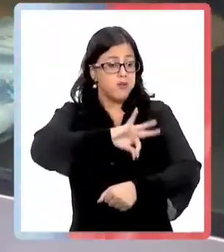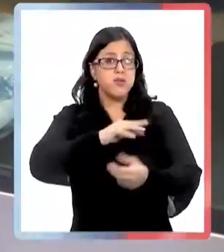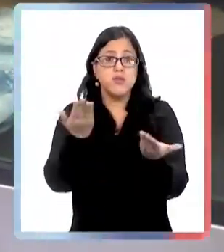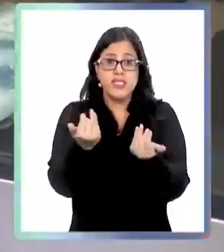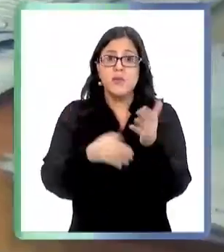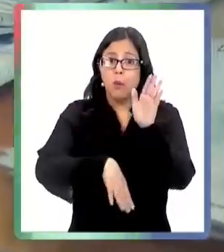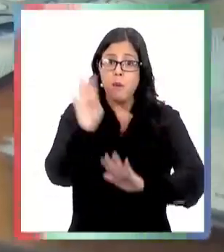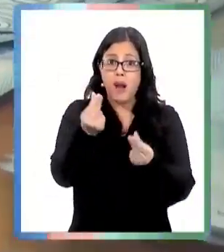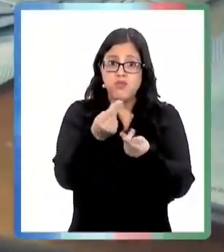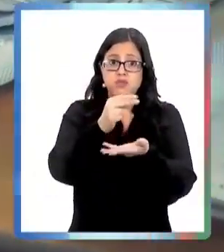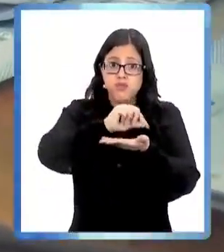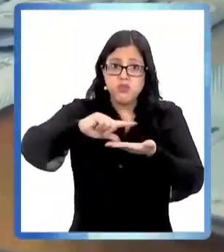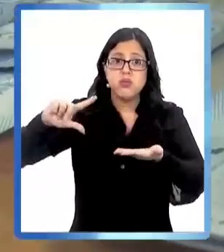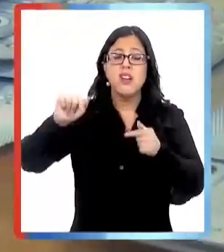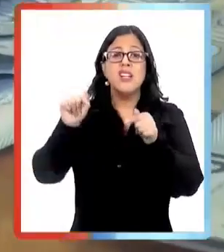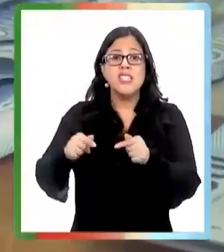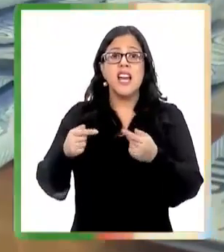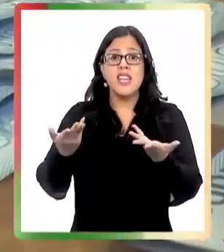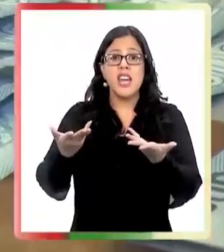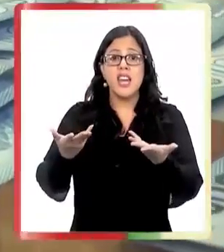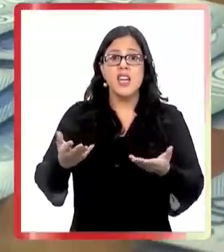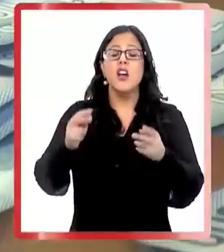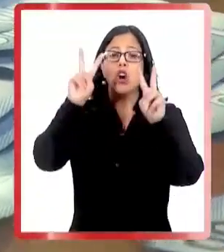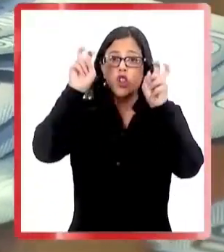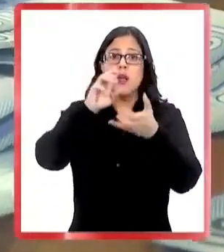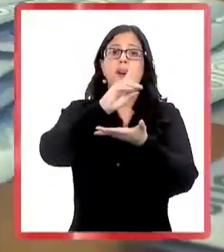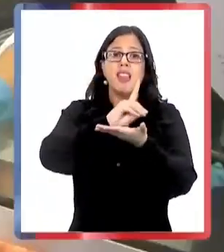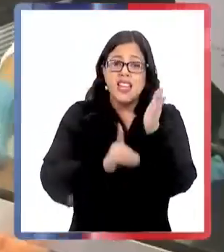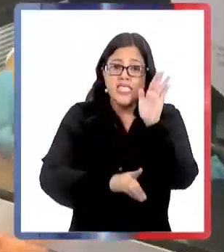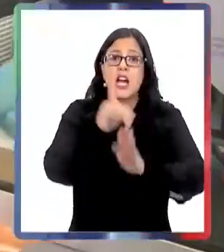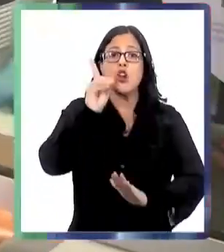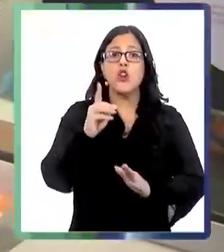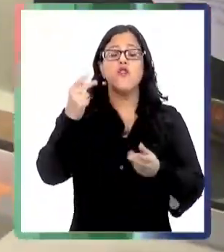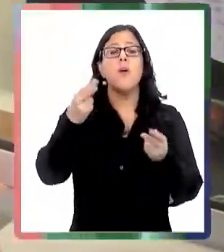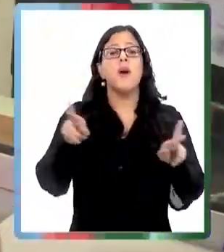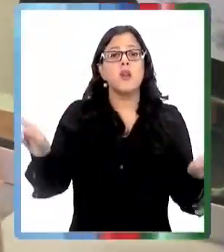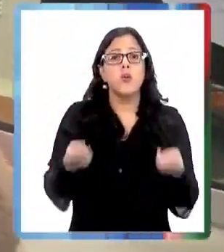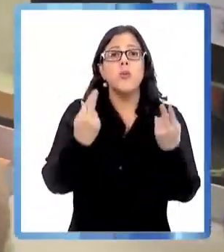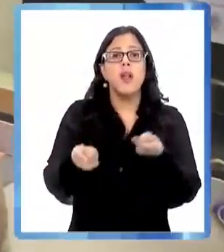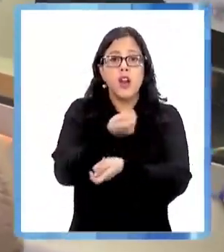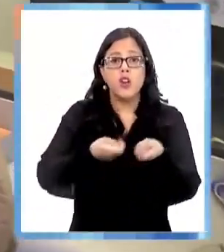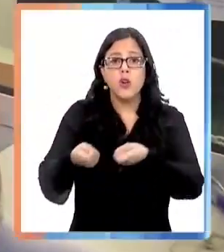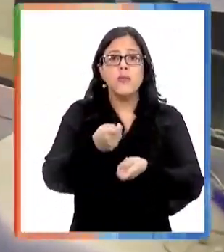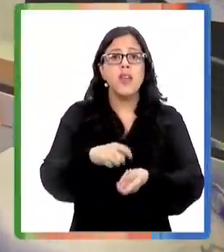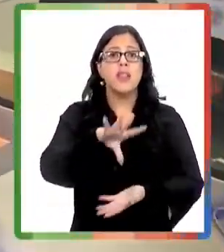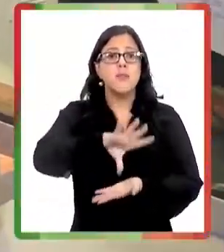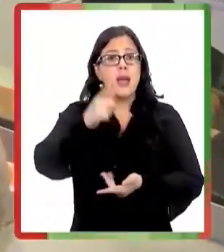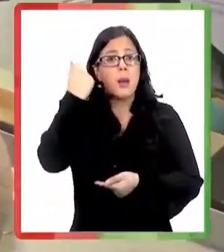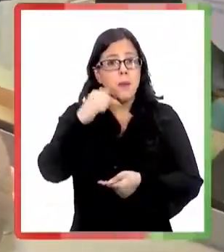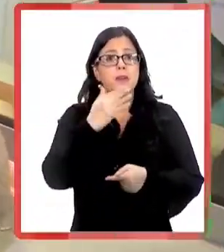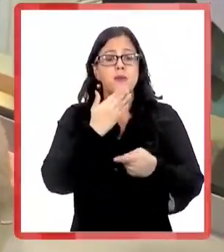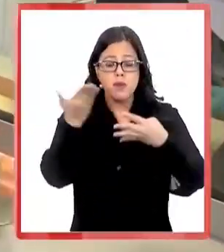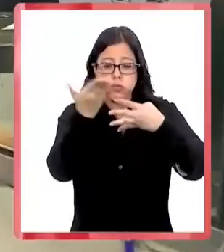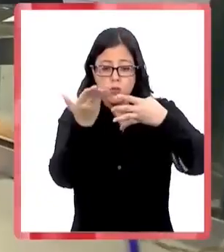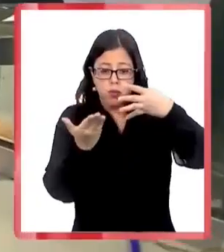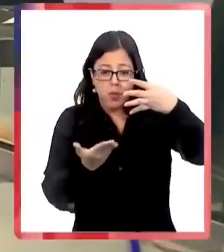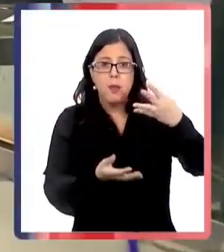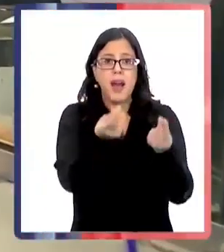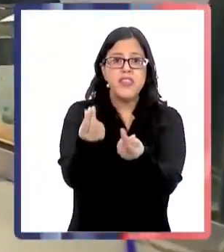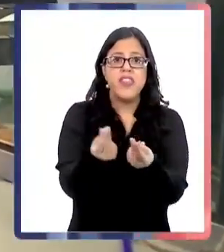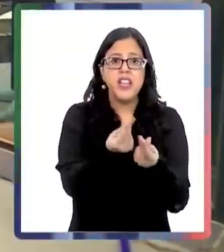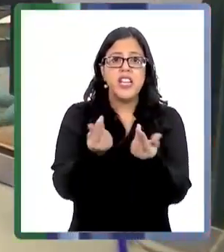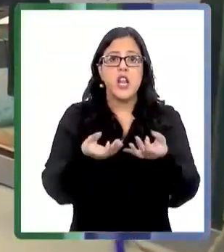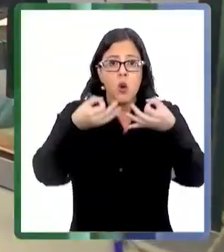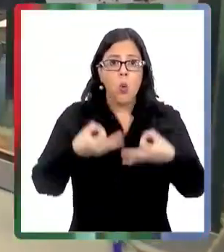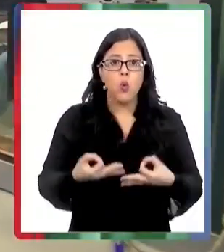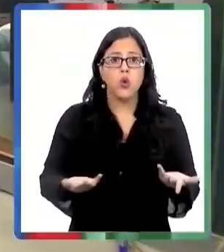mejores pensiones tenemos que tener mayores ingresos. Y una parte lo vamos a financiar con crecimiento y vamos a recuperar la economía de nuestro país, pero otra parte con una